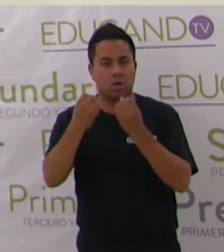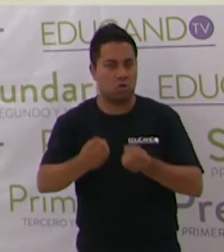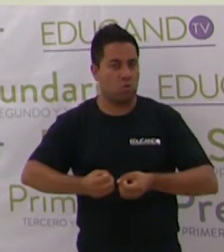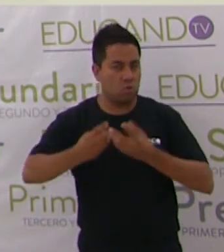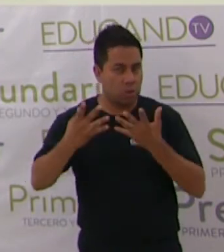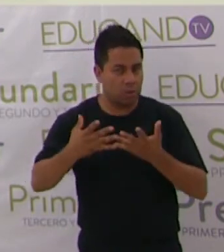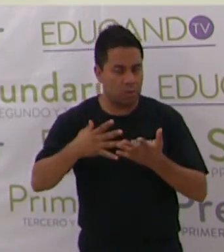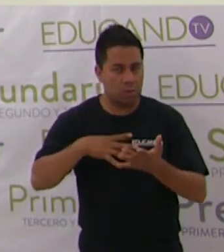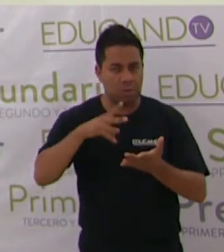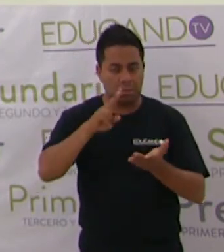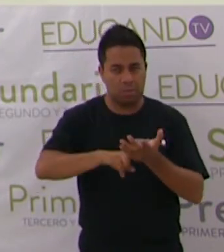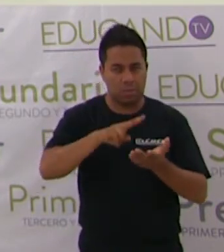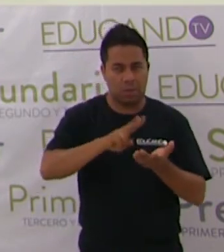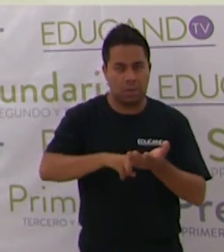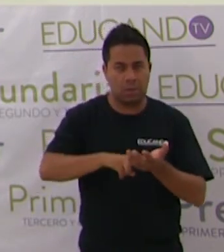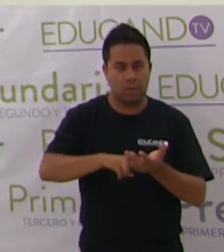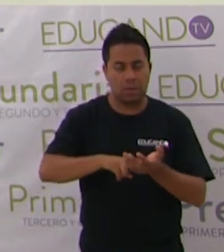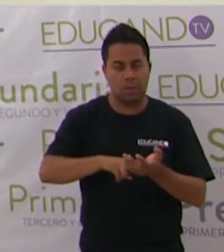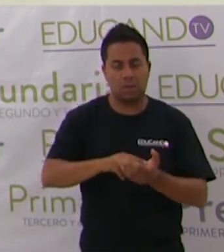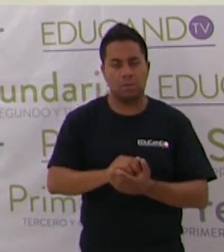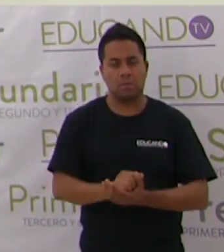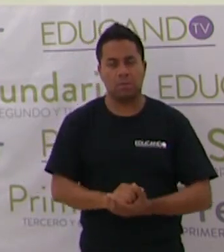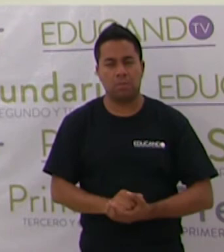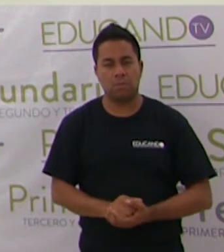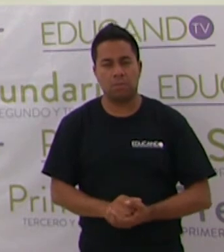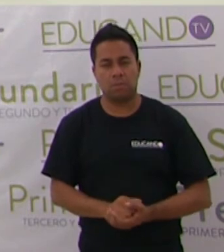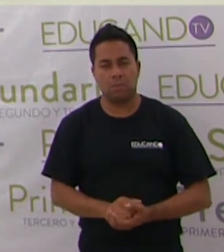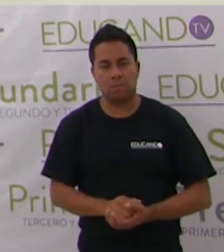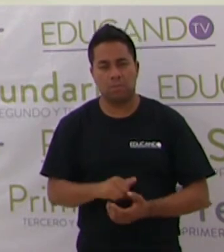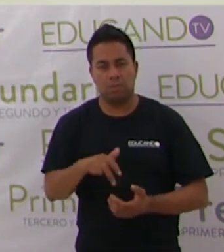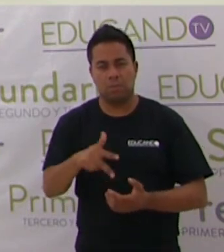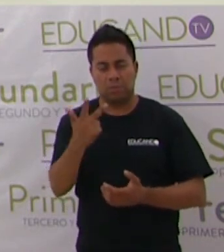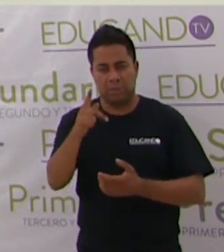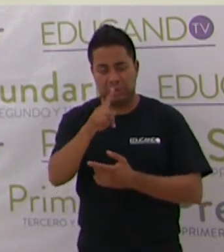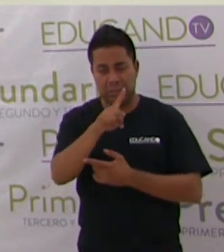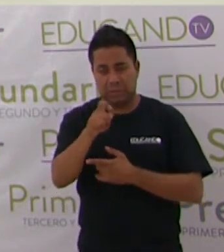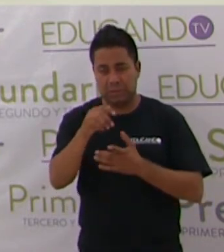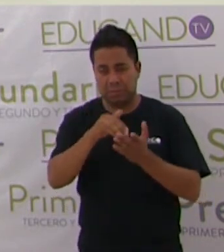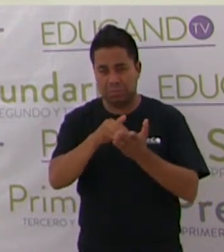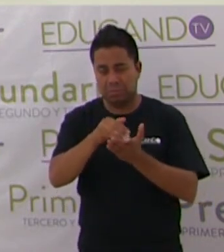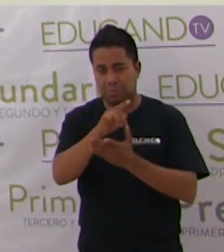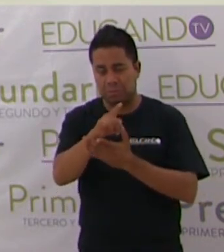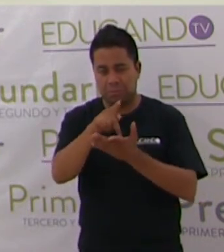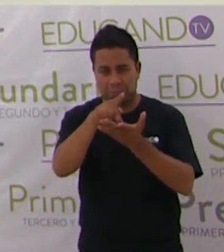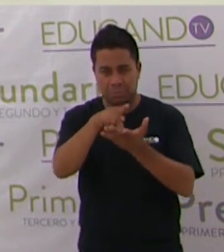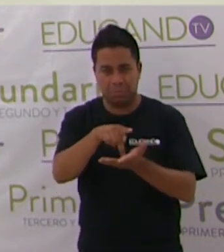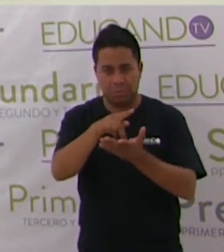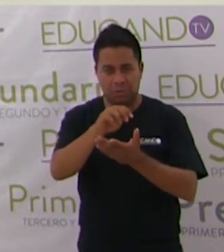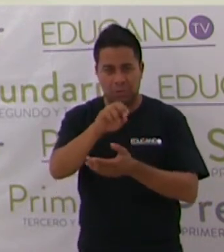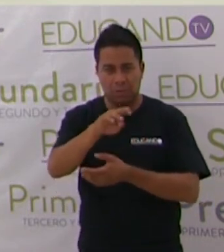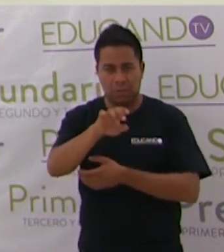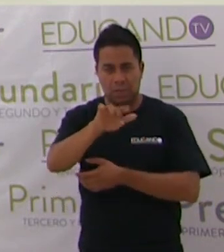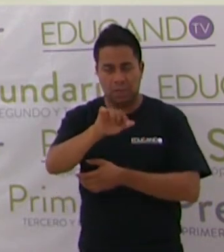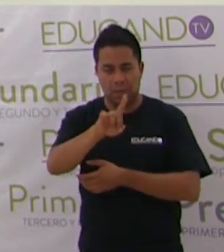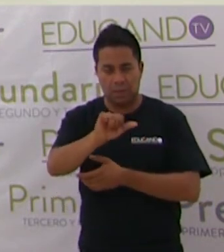Aproximadamente 13 cientos de miles de toneladas. ¿Sí?